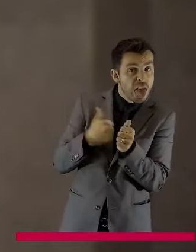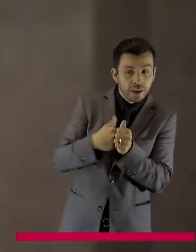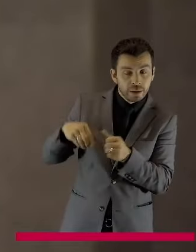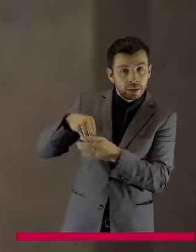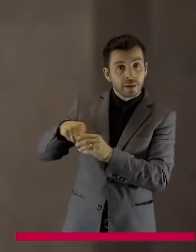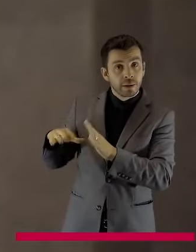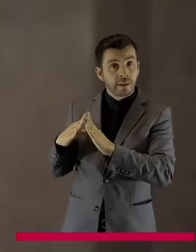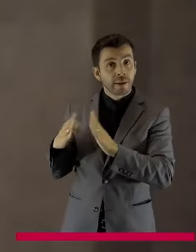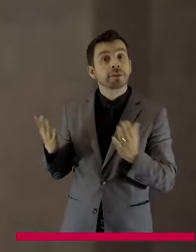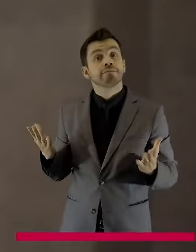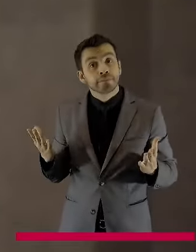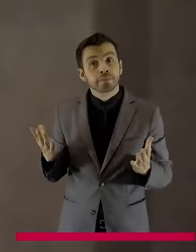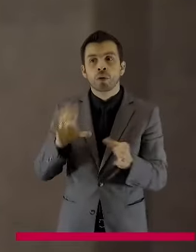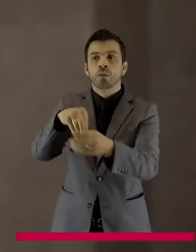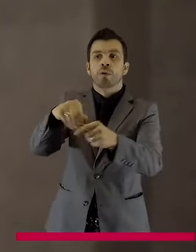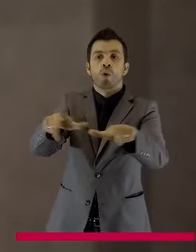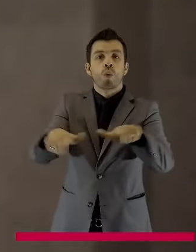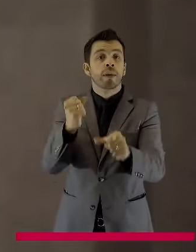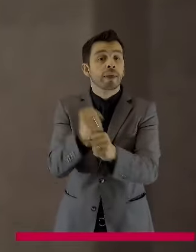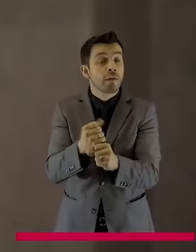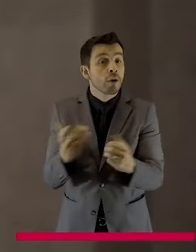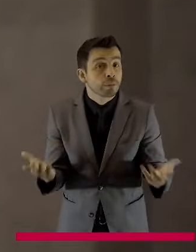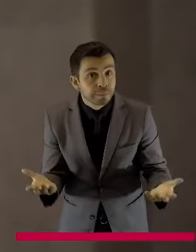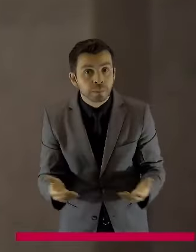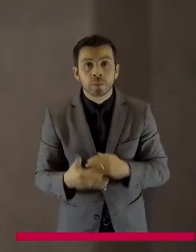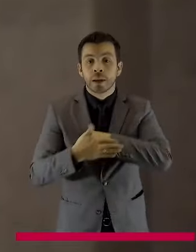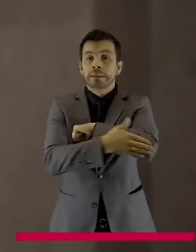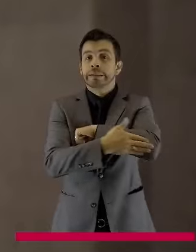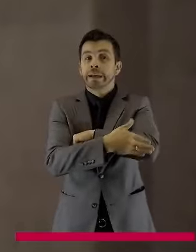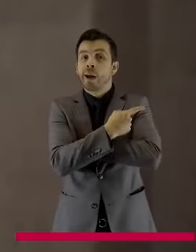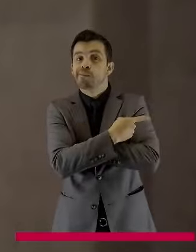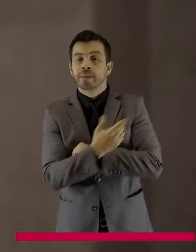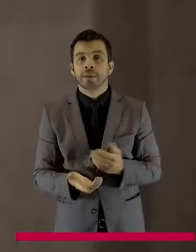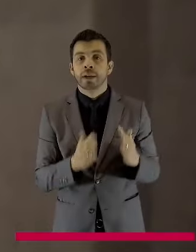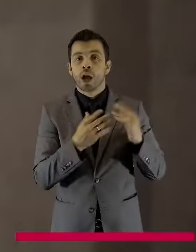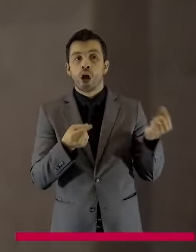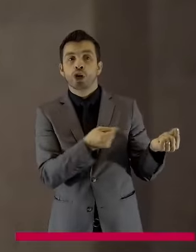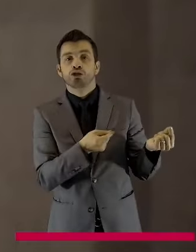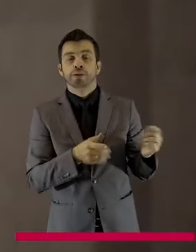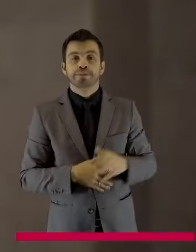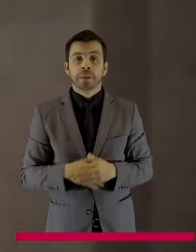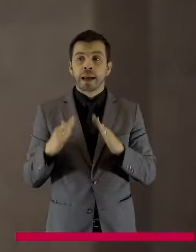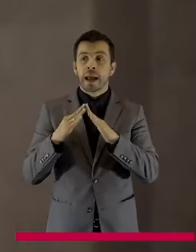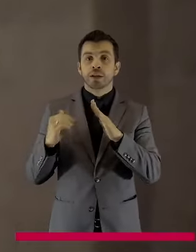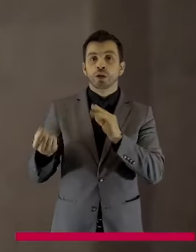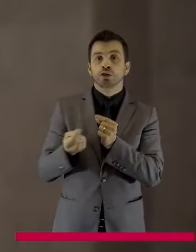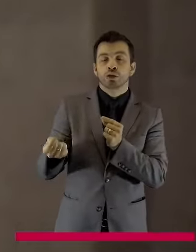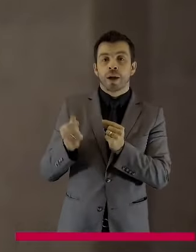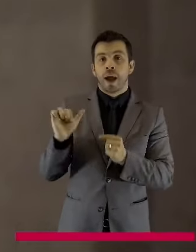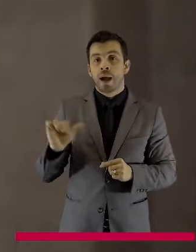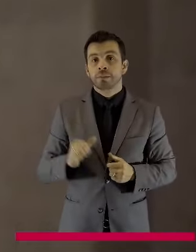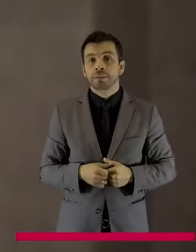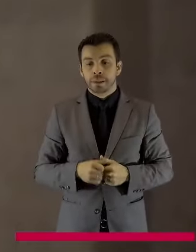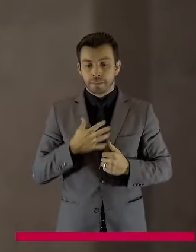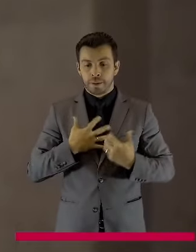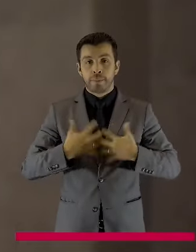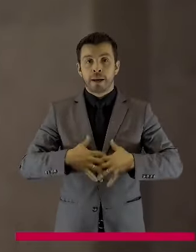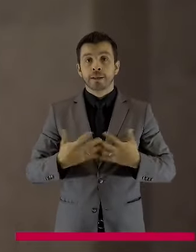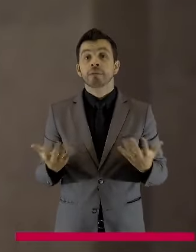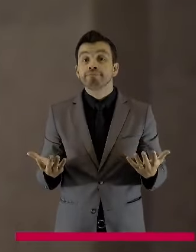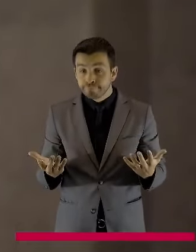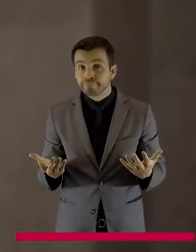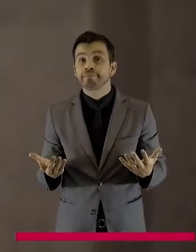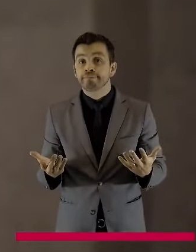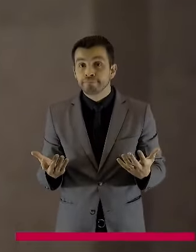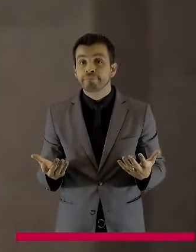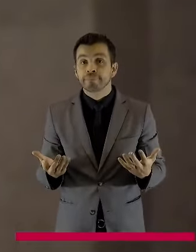casa, en nuestro trabajo, en la esquina, en el vecino, la vecina, en nuestra empresa,